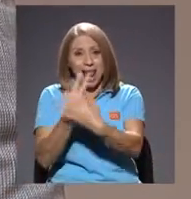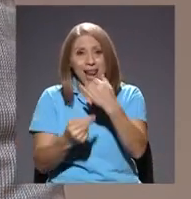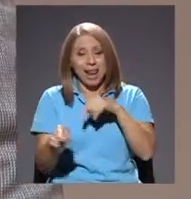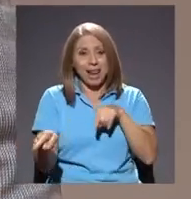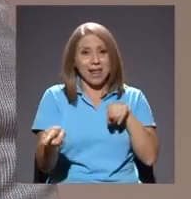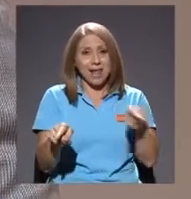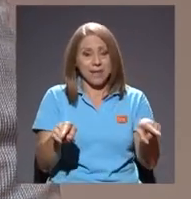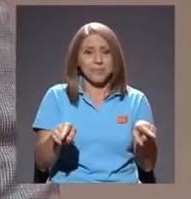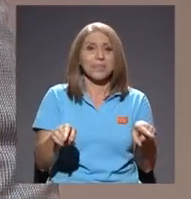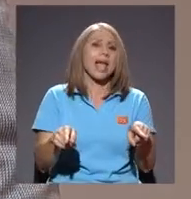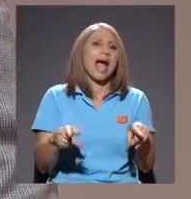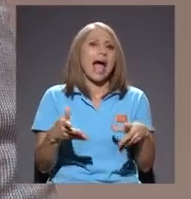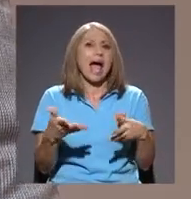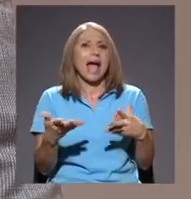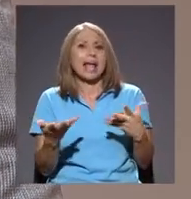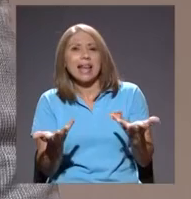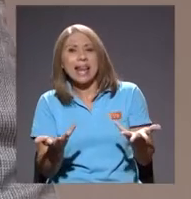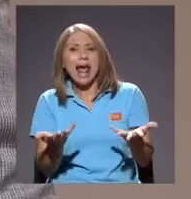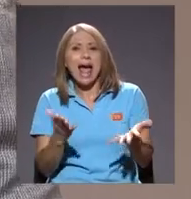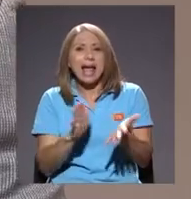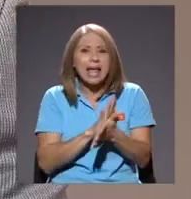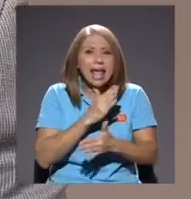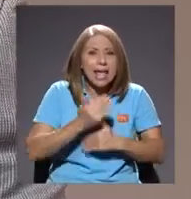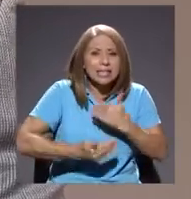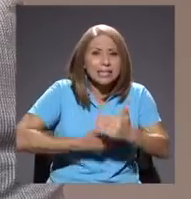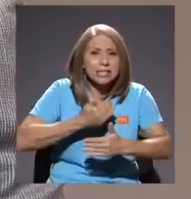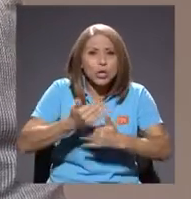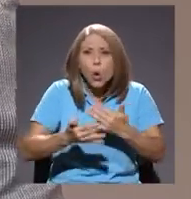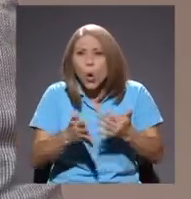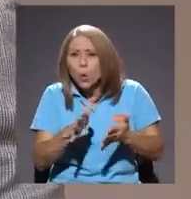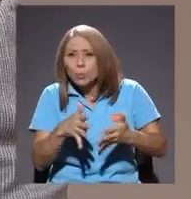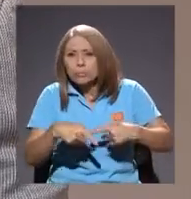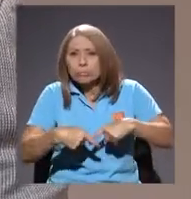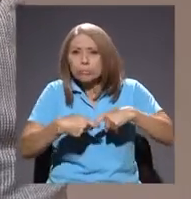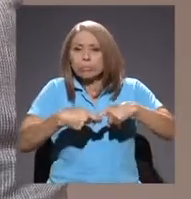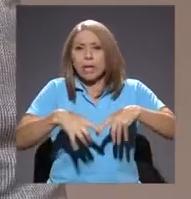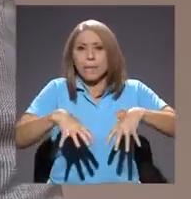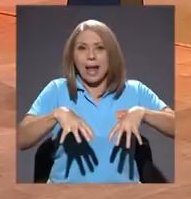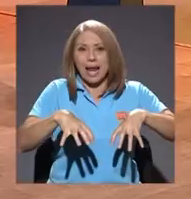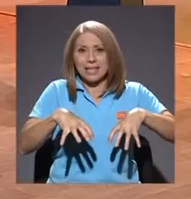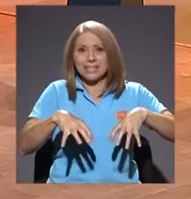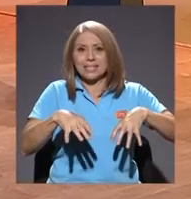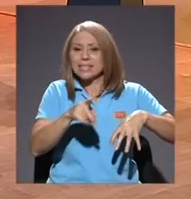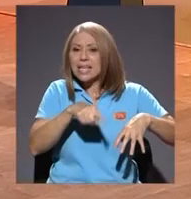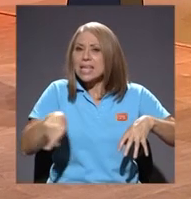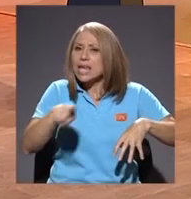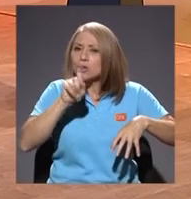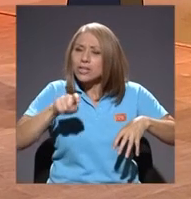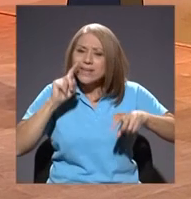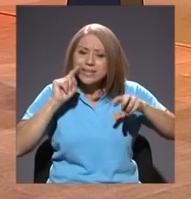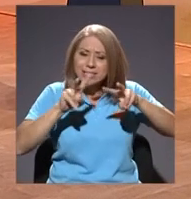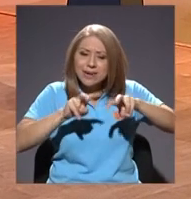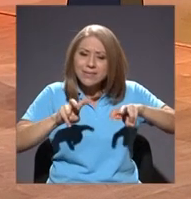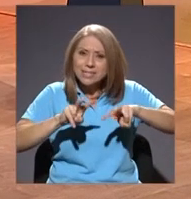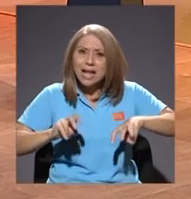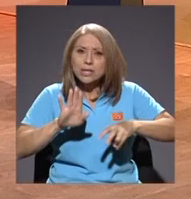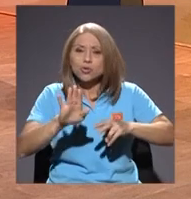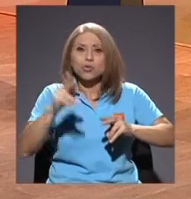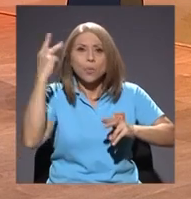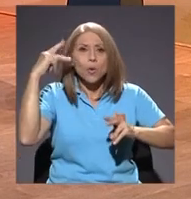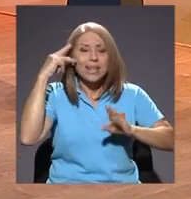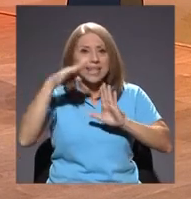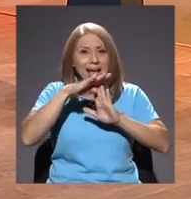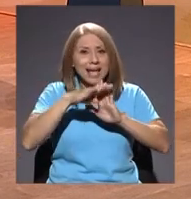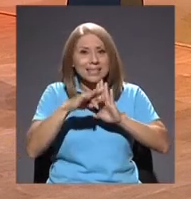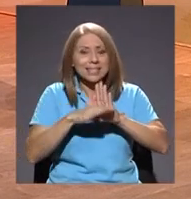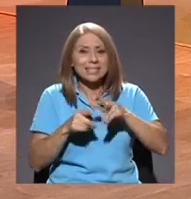ha habido cierta parálisis en la gestión y los ha obligado a regresar significativamente lo que son sus políticas de gestión de crédito vamos a